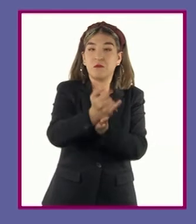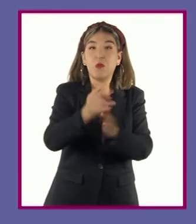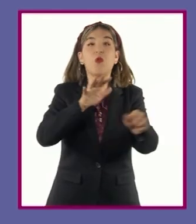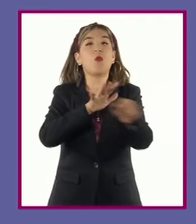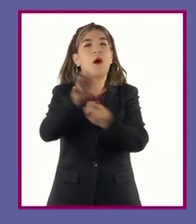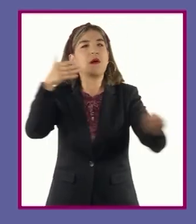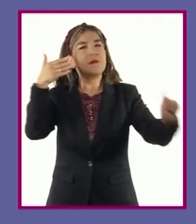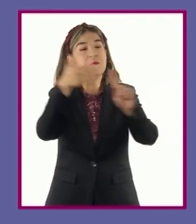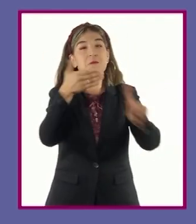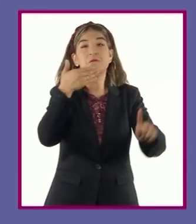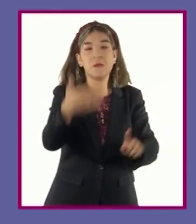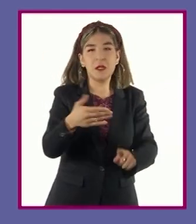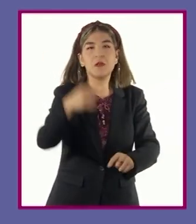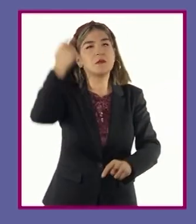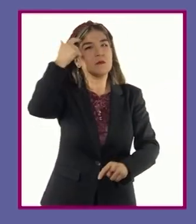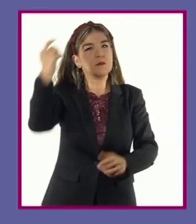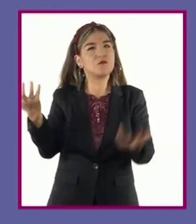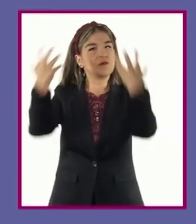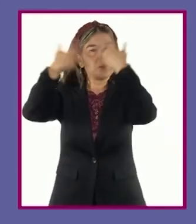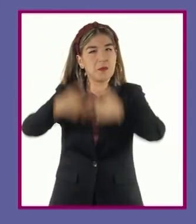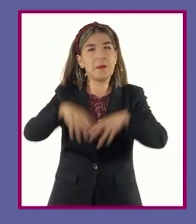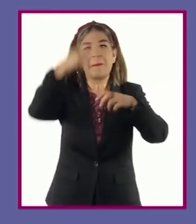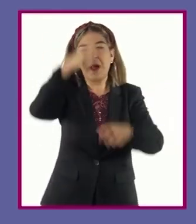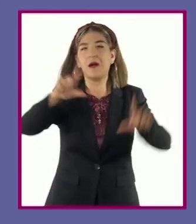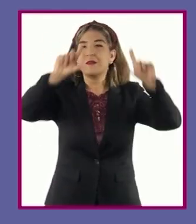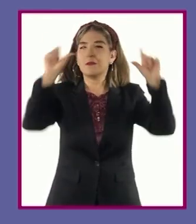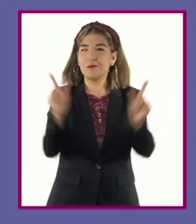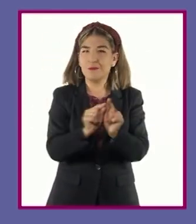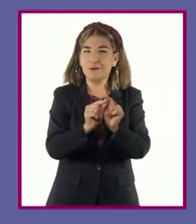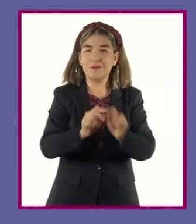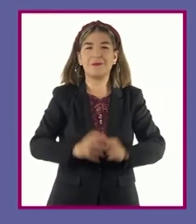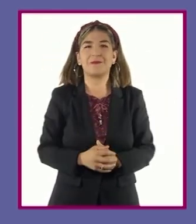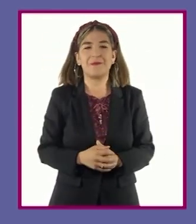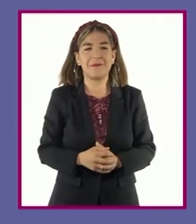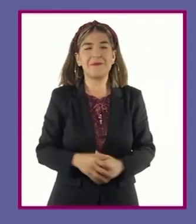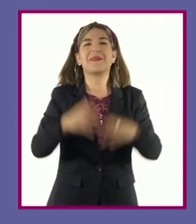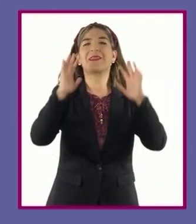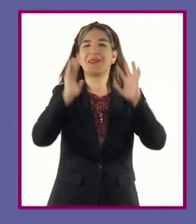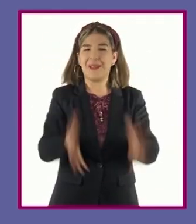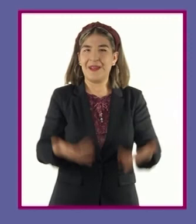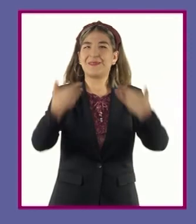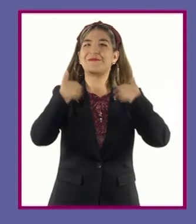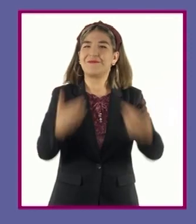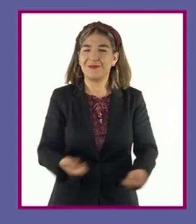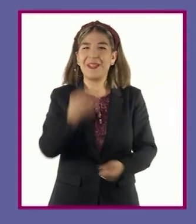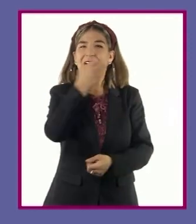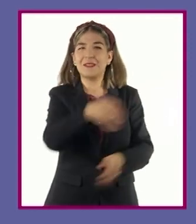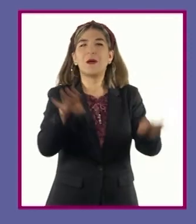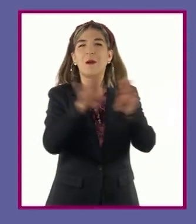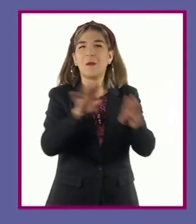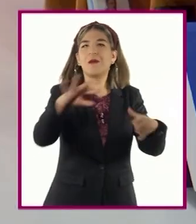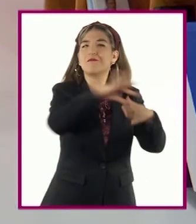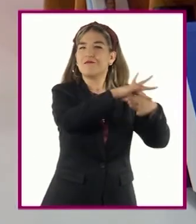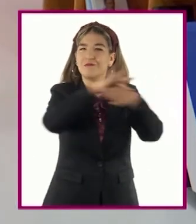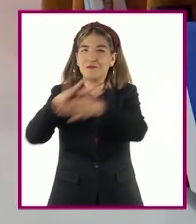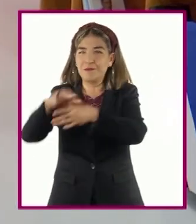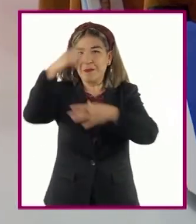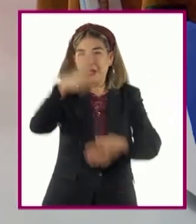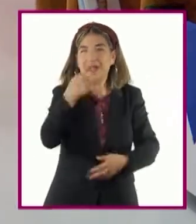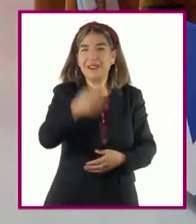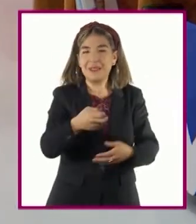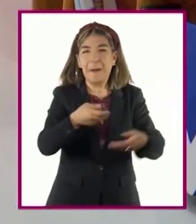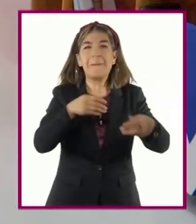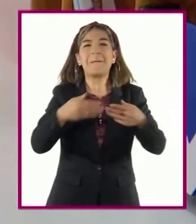objetivo y con capacidad de síntesis. Ahora sí me queda muy claro cómo conducir y moderar una